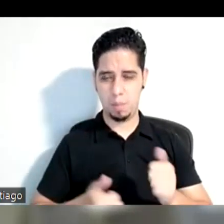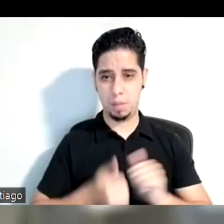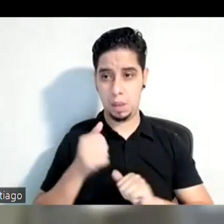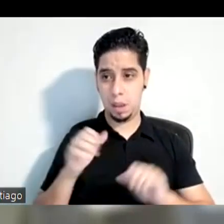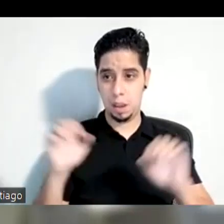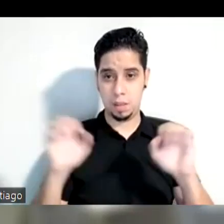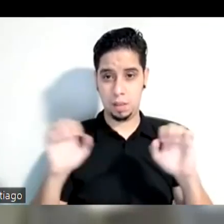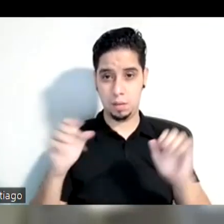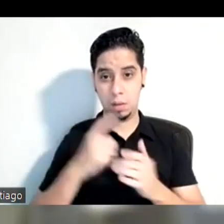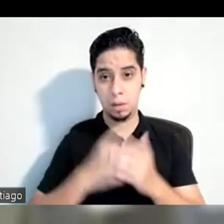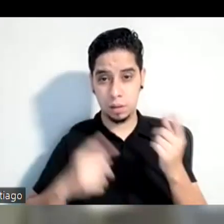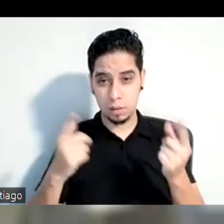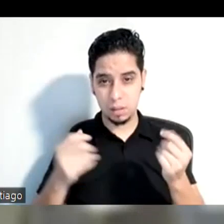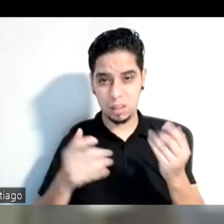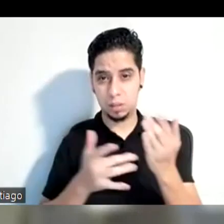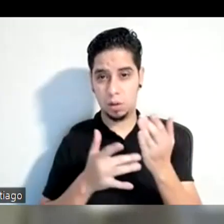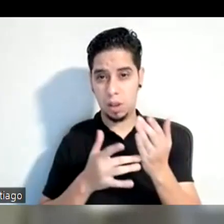muestran las tecnologías, ¿verdad? Para Ecuador,